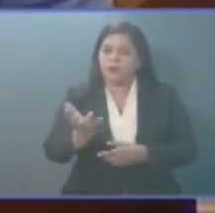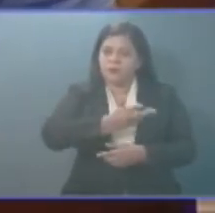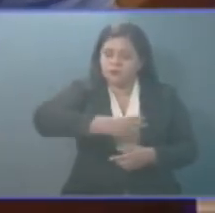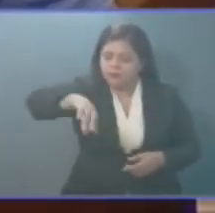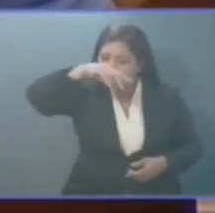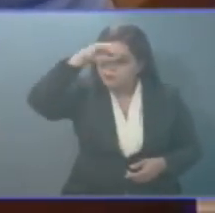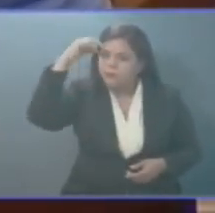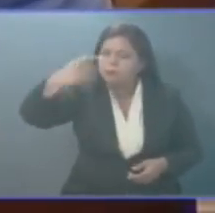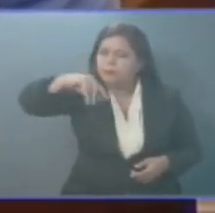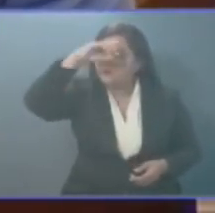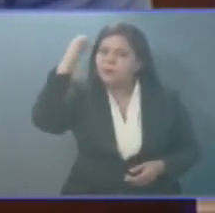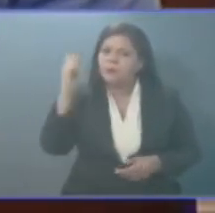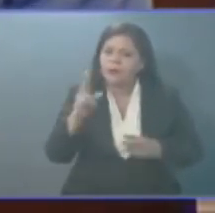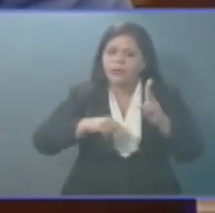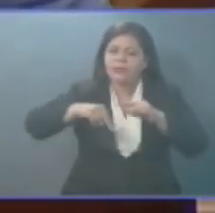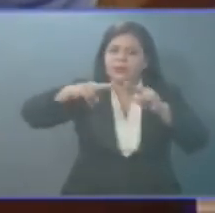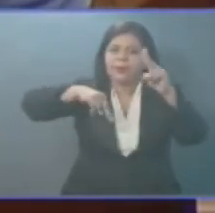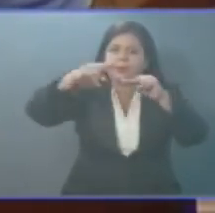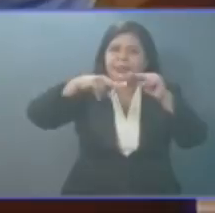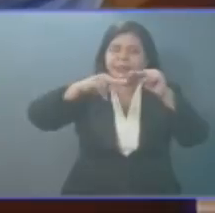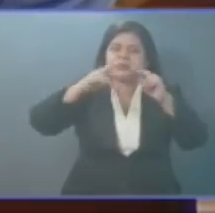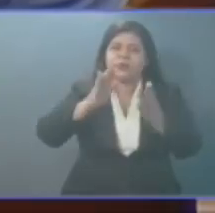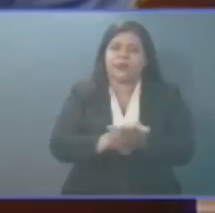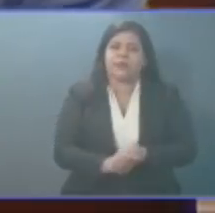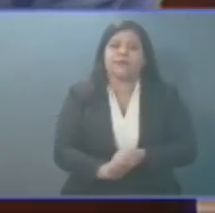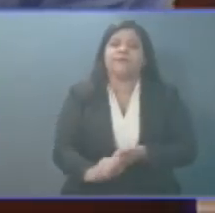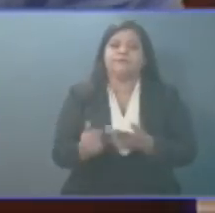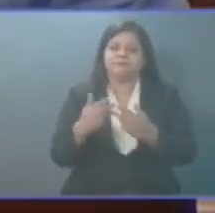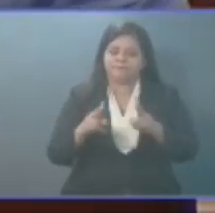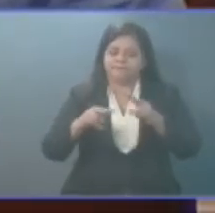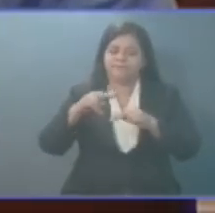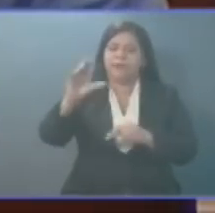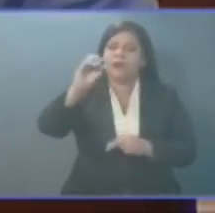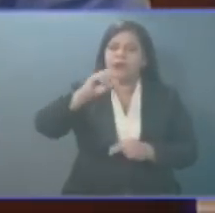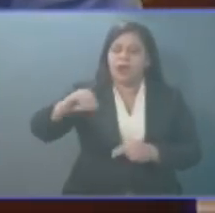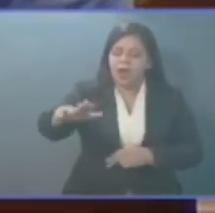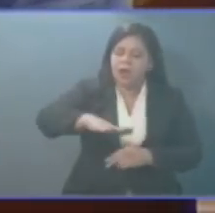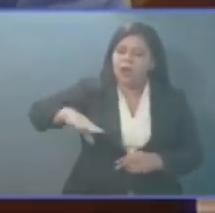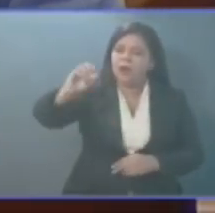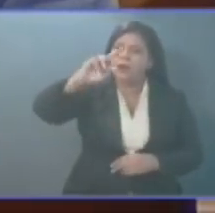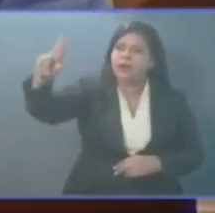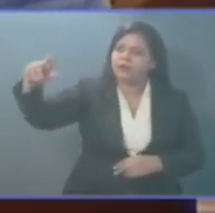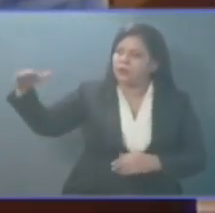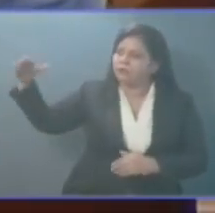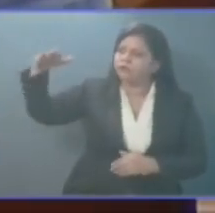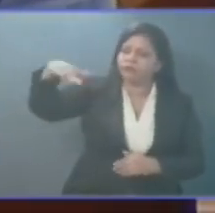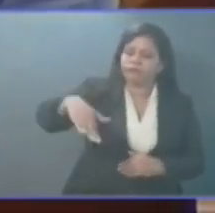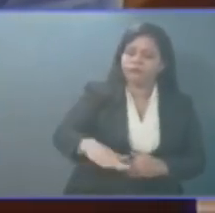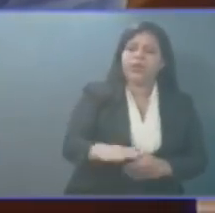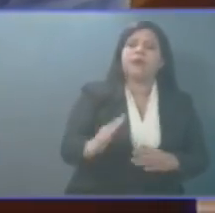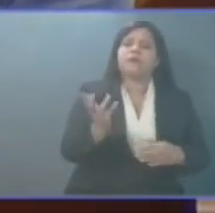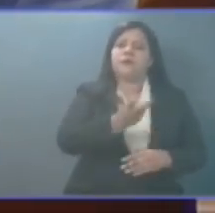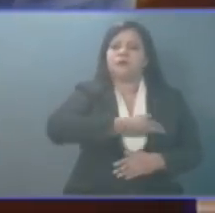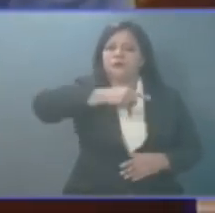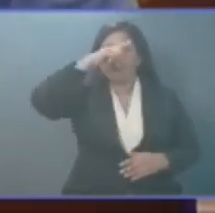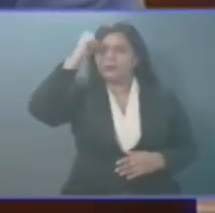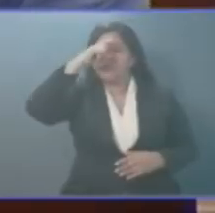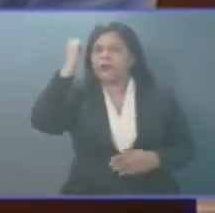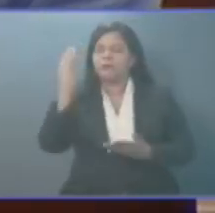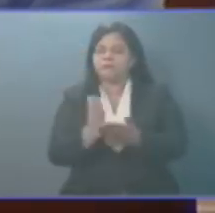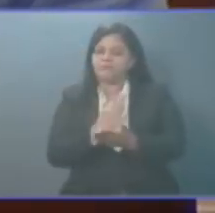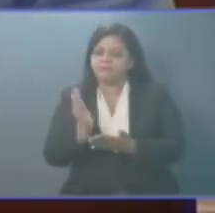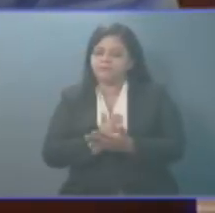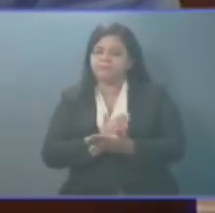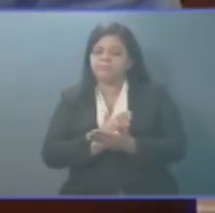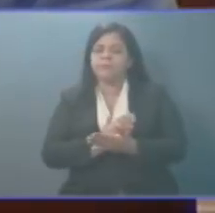en el estudio para construir un nuevo aeropuerto en el oriente del país. También trabajamos en el estudio del Tren